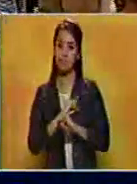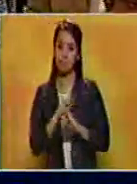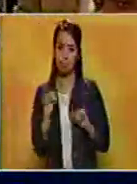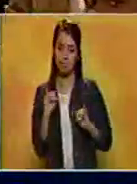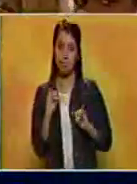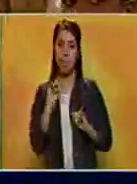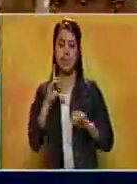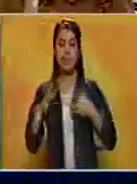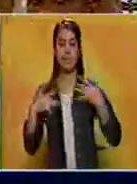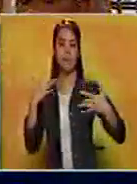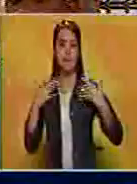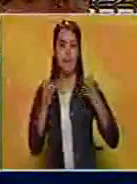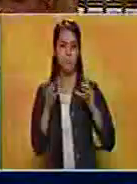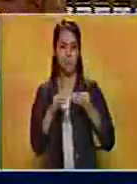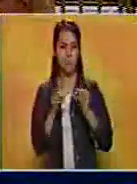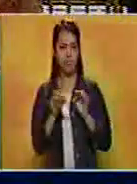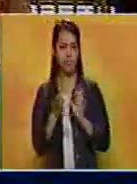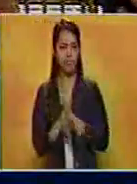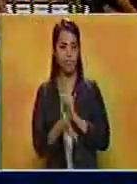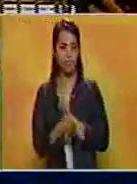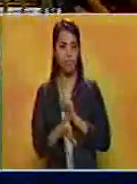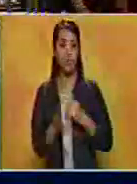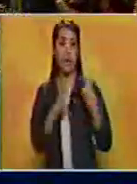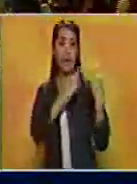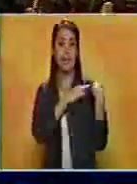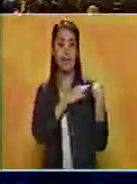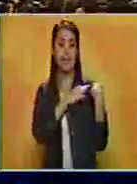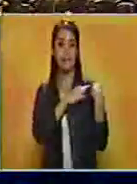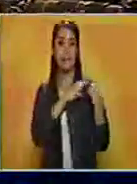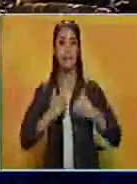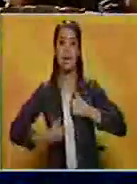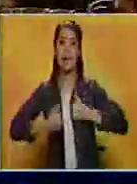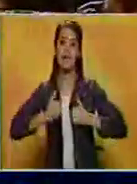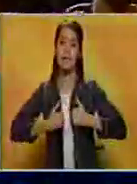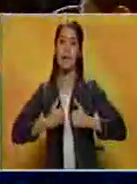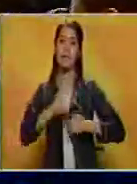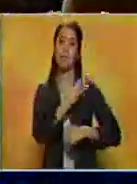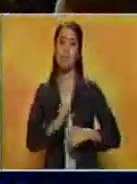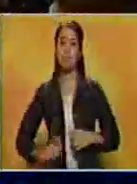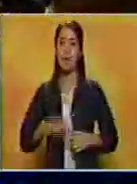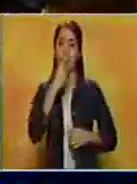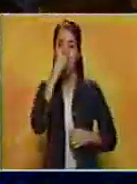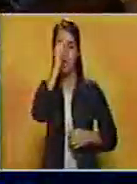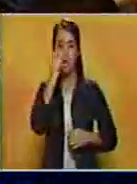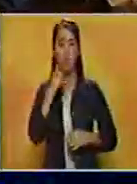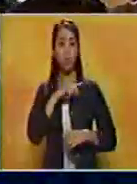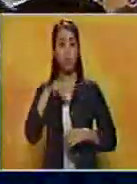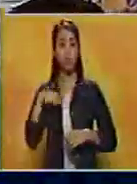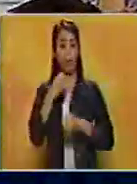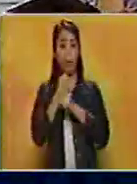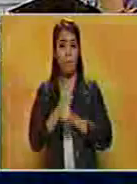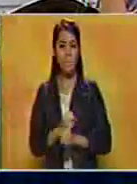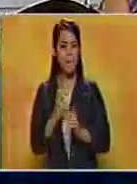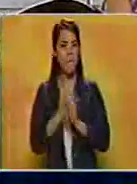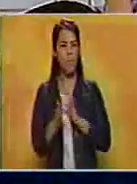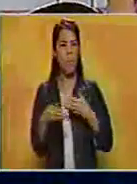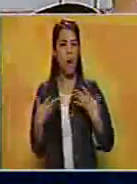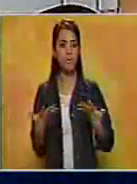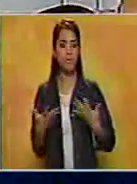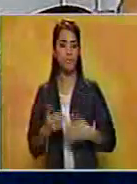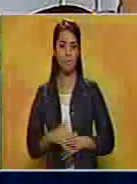esta actividad va a estar a cargo del candidato Henry Falcón. Entonces nosotros vamos a estar aquí esperando cuáles son